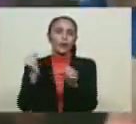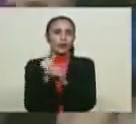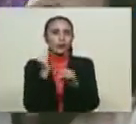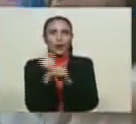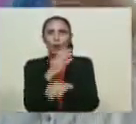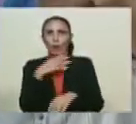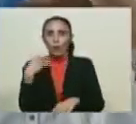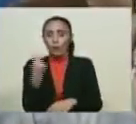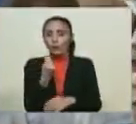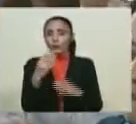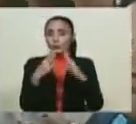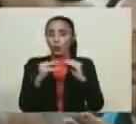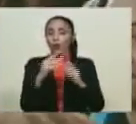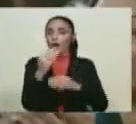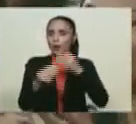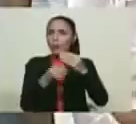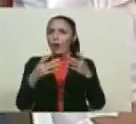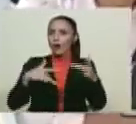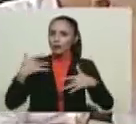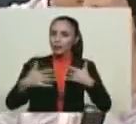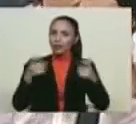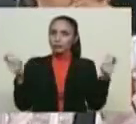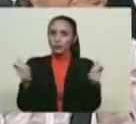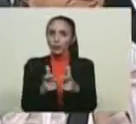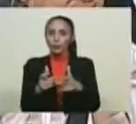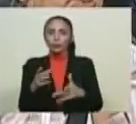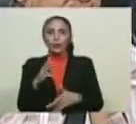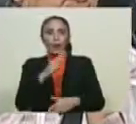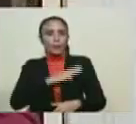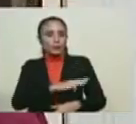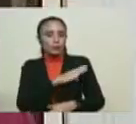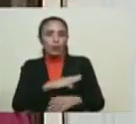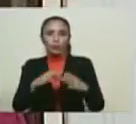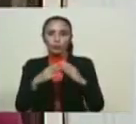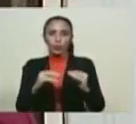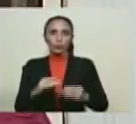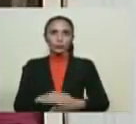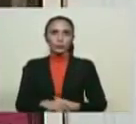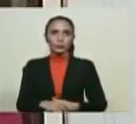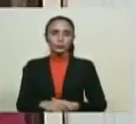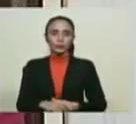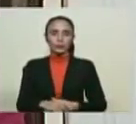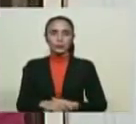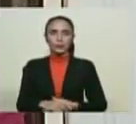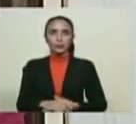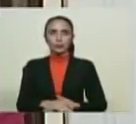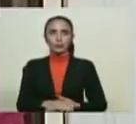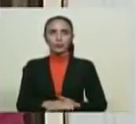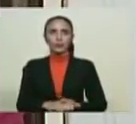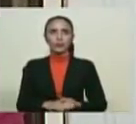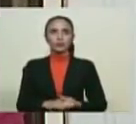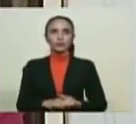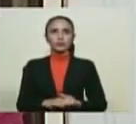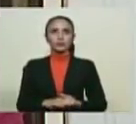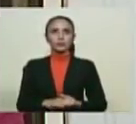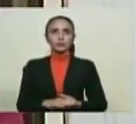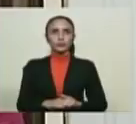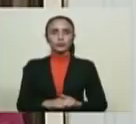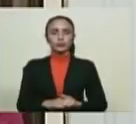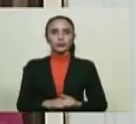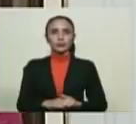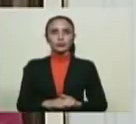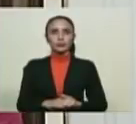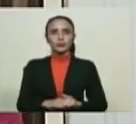Juvenil, todos los planes, las misiones, ¿te acuerdas? La misión Nariño, ¿te acuerdas? La misión